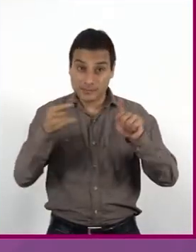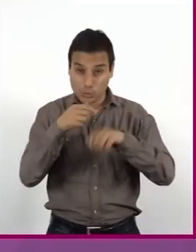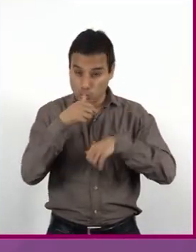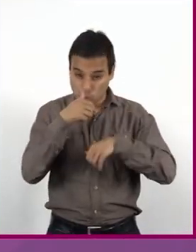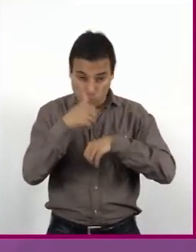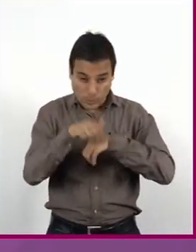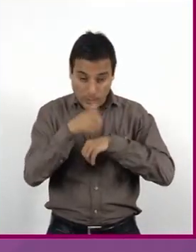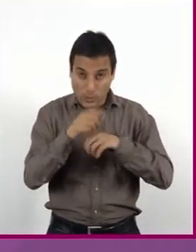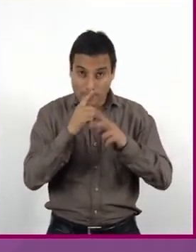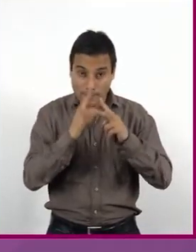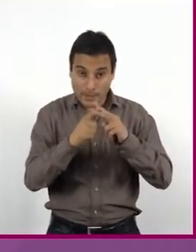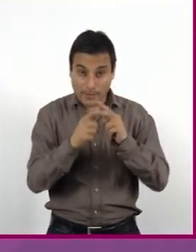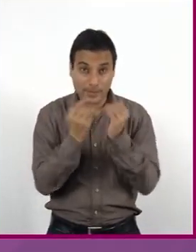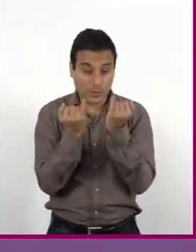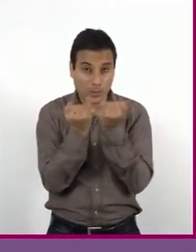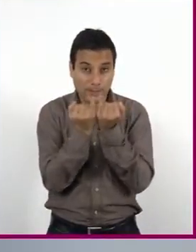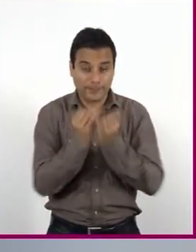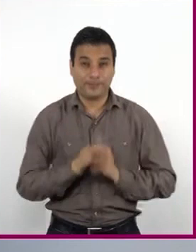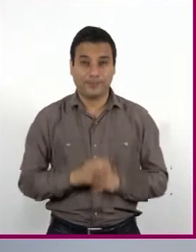son congruentes.